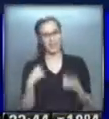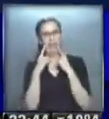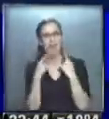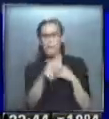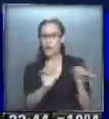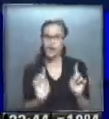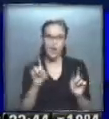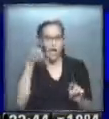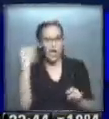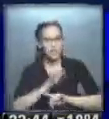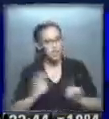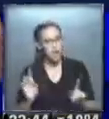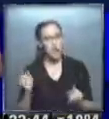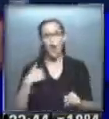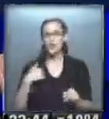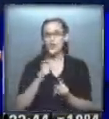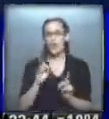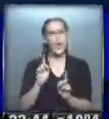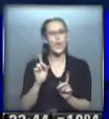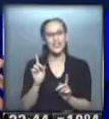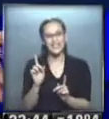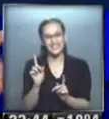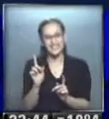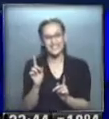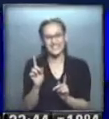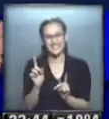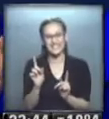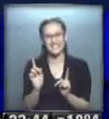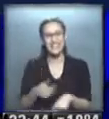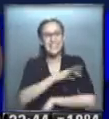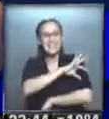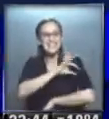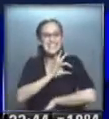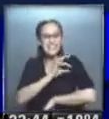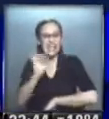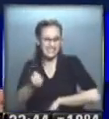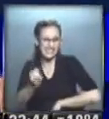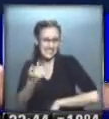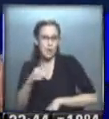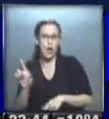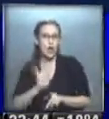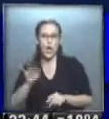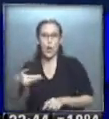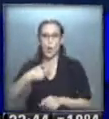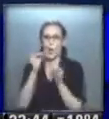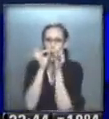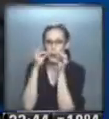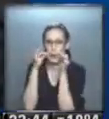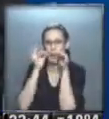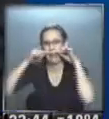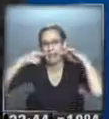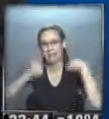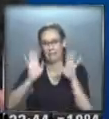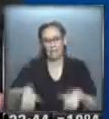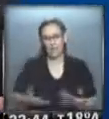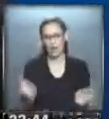tampoco. No, yo apoyo con cualquier tipo de cintita, como hacen con el cáncer de mama, por ejemplo, con la cintita rosa. Inventen una cintita, pero no me pidan que me deje el bigote, chico. Parece, por favor,